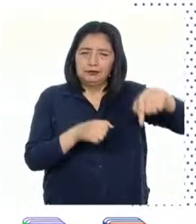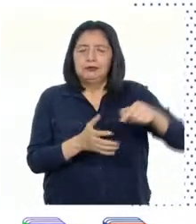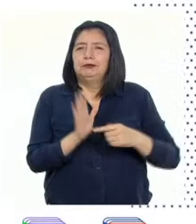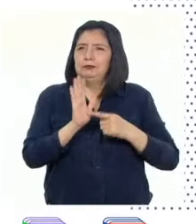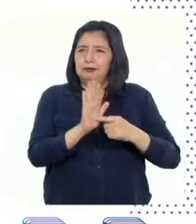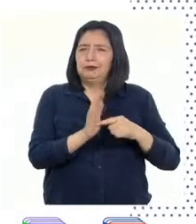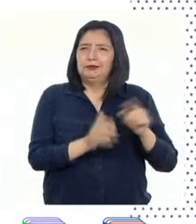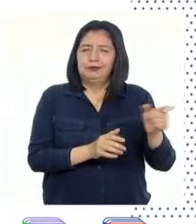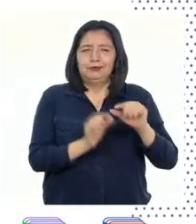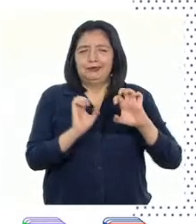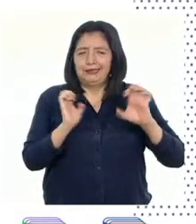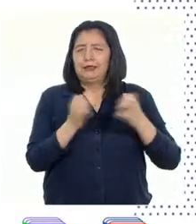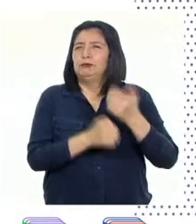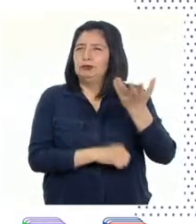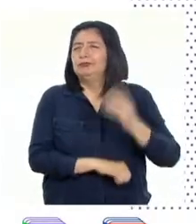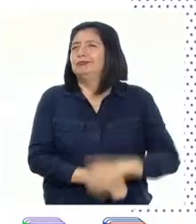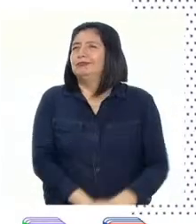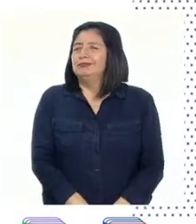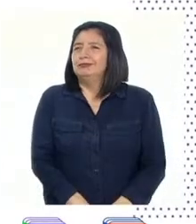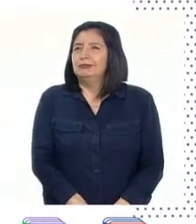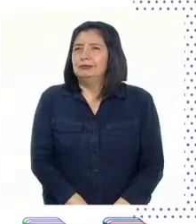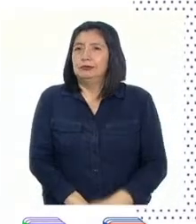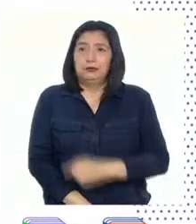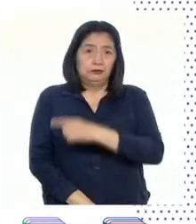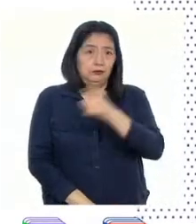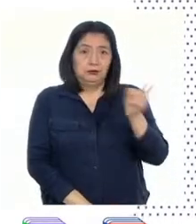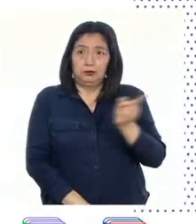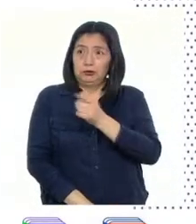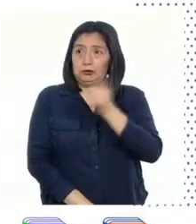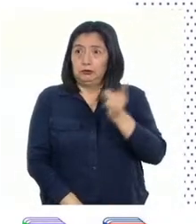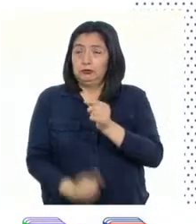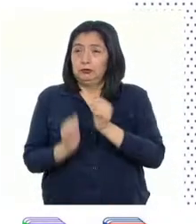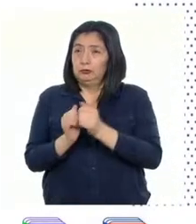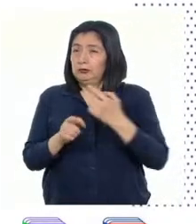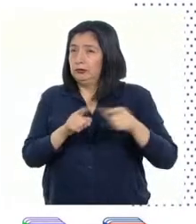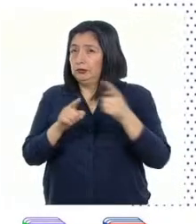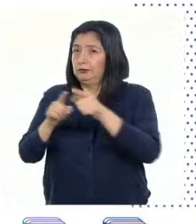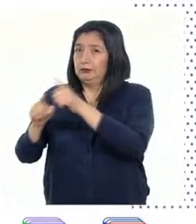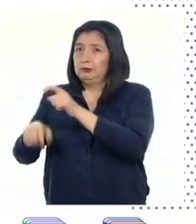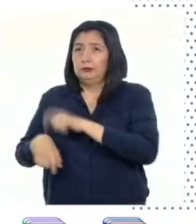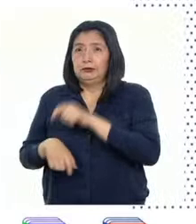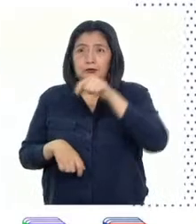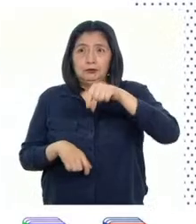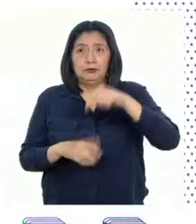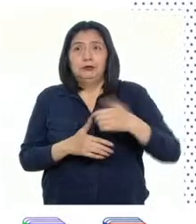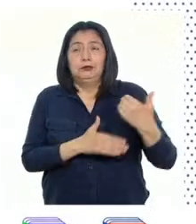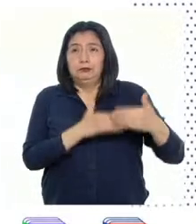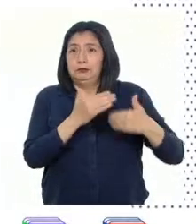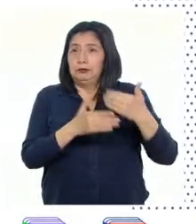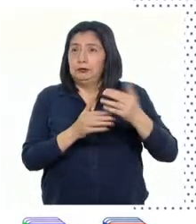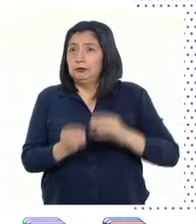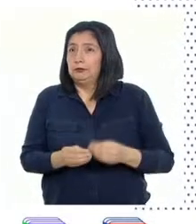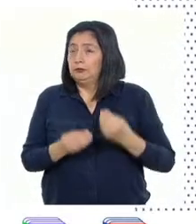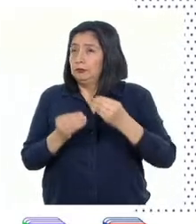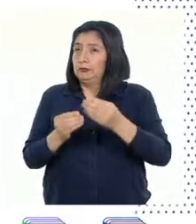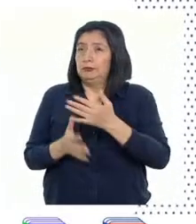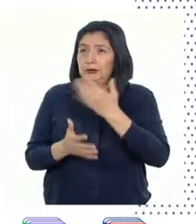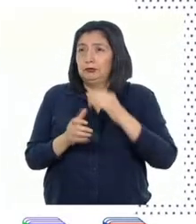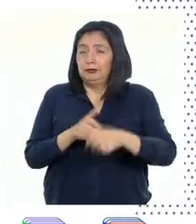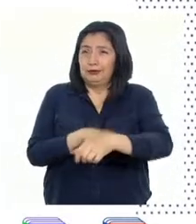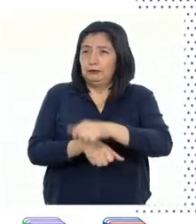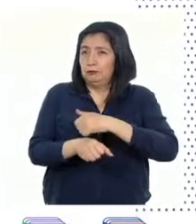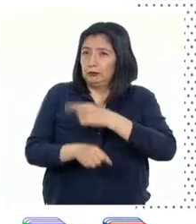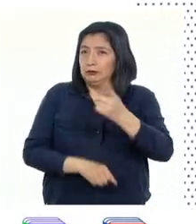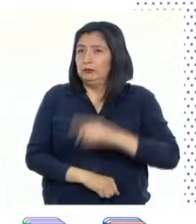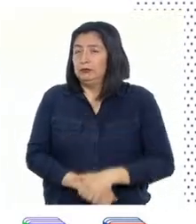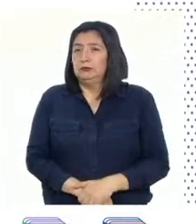les presento a este gran equipo. Ellos nos acompañaron en diferentes momentos de este proceso, poniendo siempre su mejor